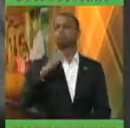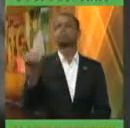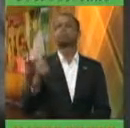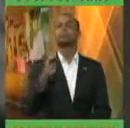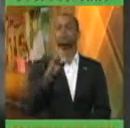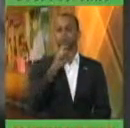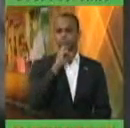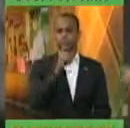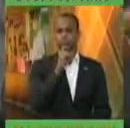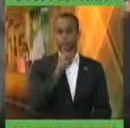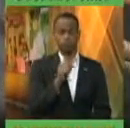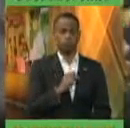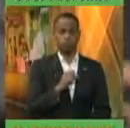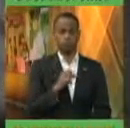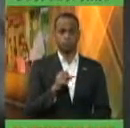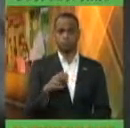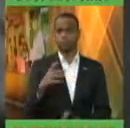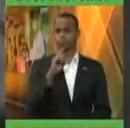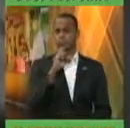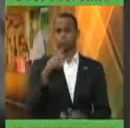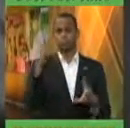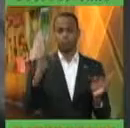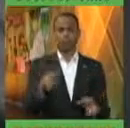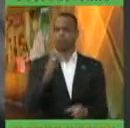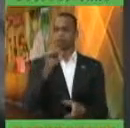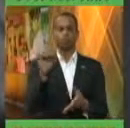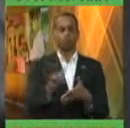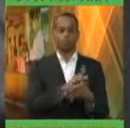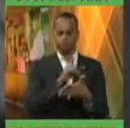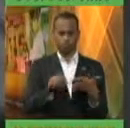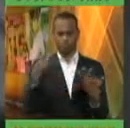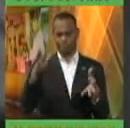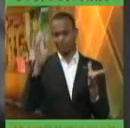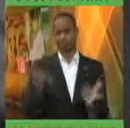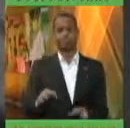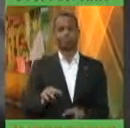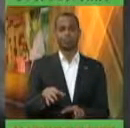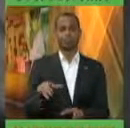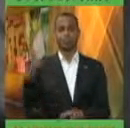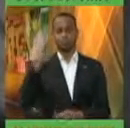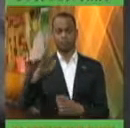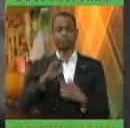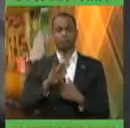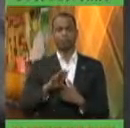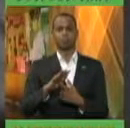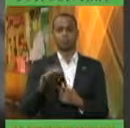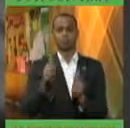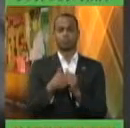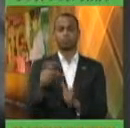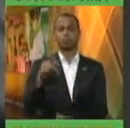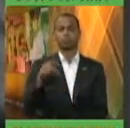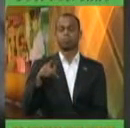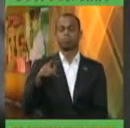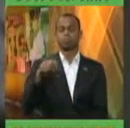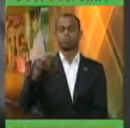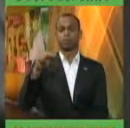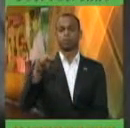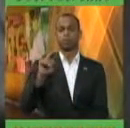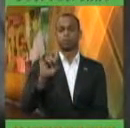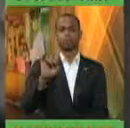en boca chica incluso hay una resolución de no discriminación que la vamos a poner un tocón el pene v y otro este